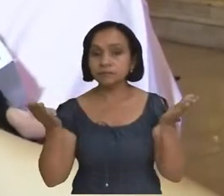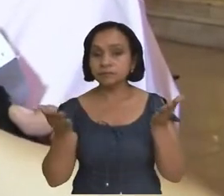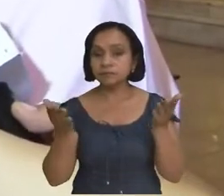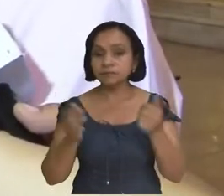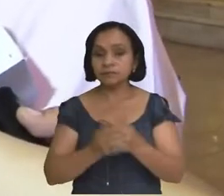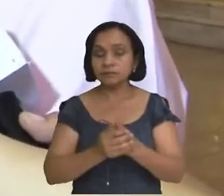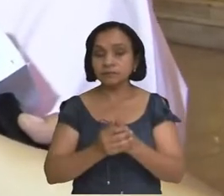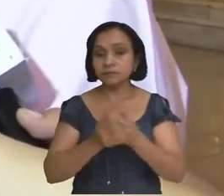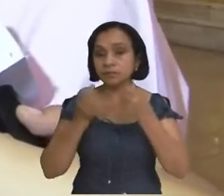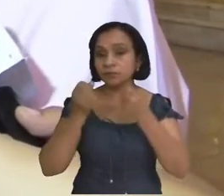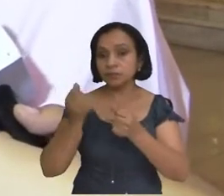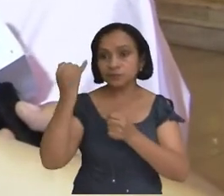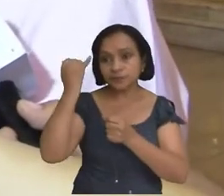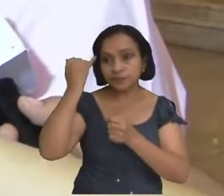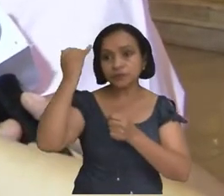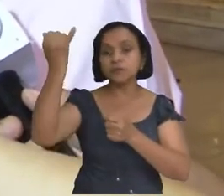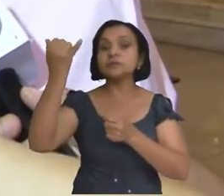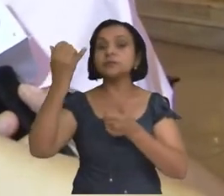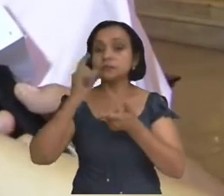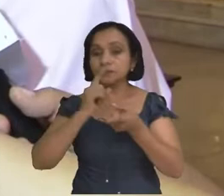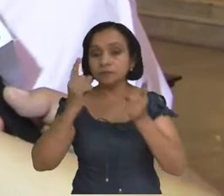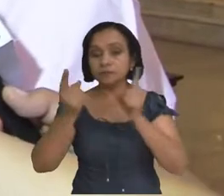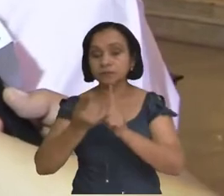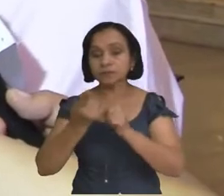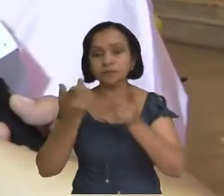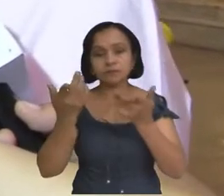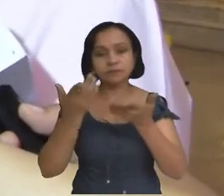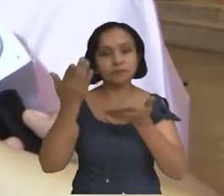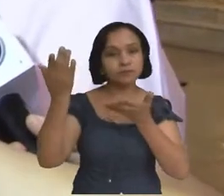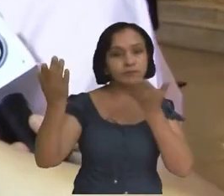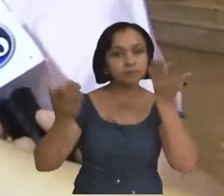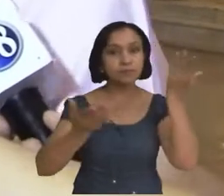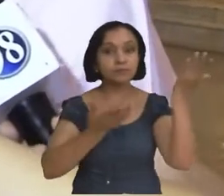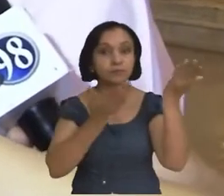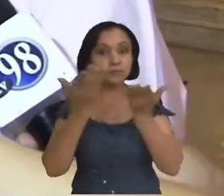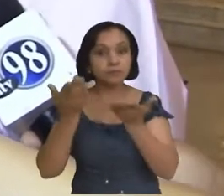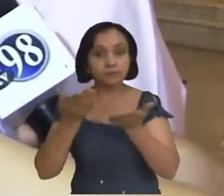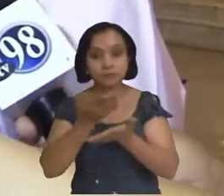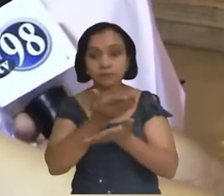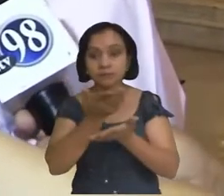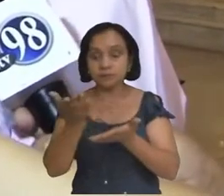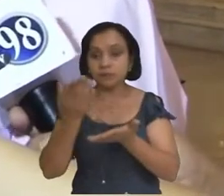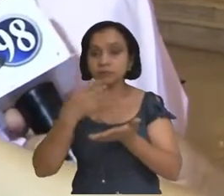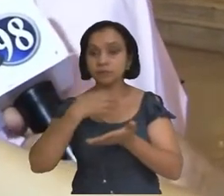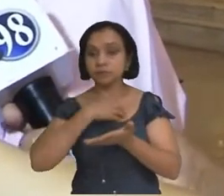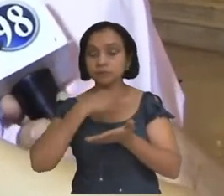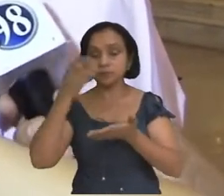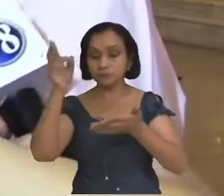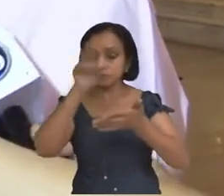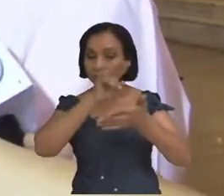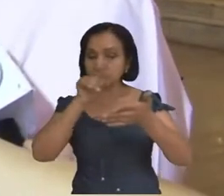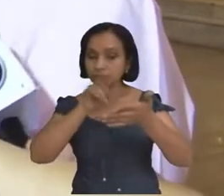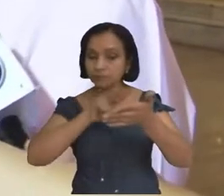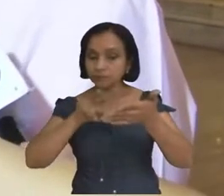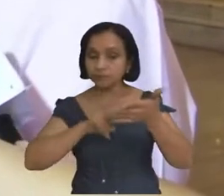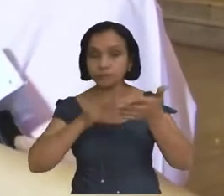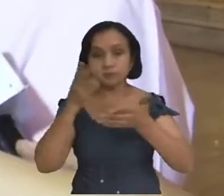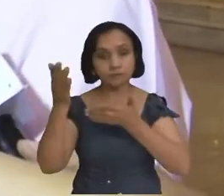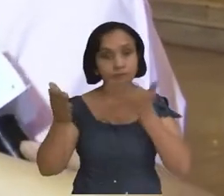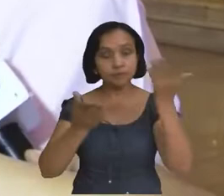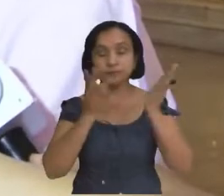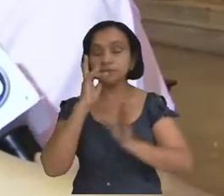un genio revolucionario, un profeta. Si nosotros leemos la poesía de